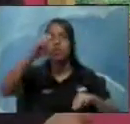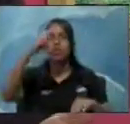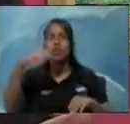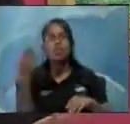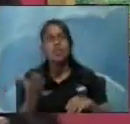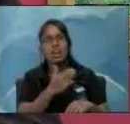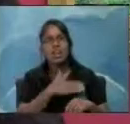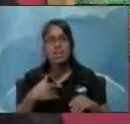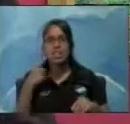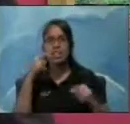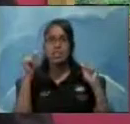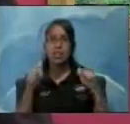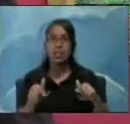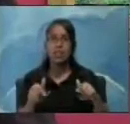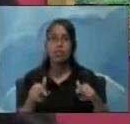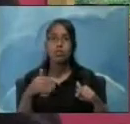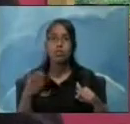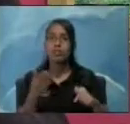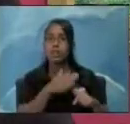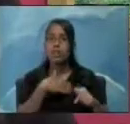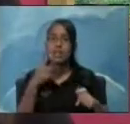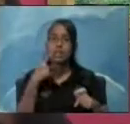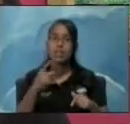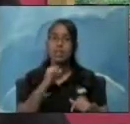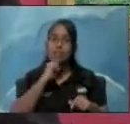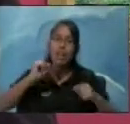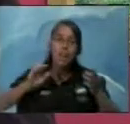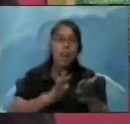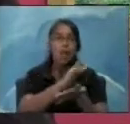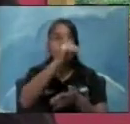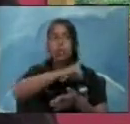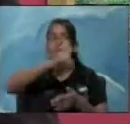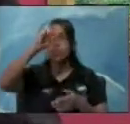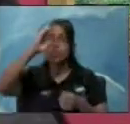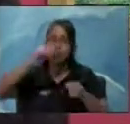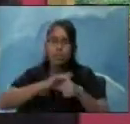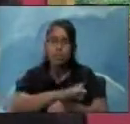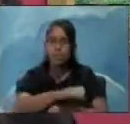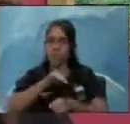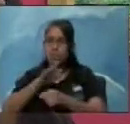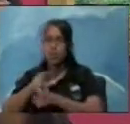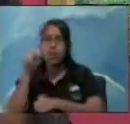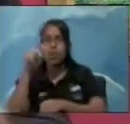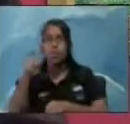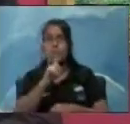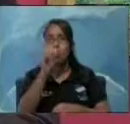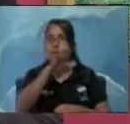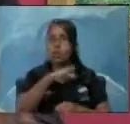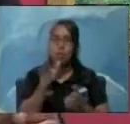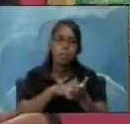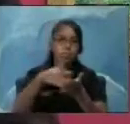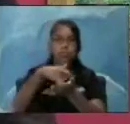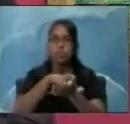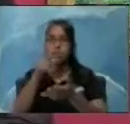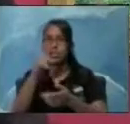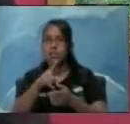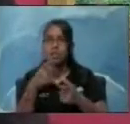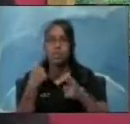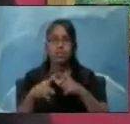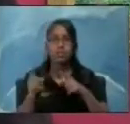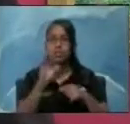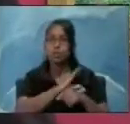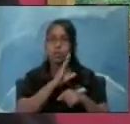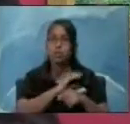quiere decir esto lo que quiere decir esto es que la gloria de Dios descendió ellos no estaban borrachos ni estaban ebrios ni habían